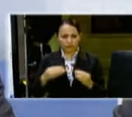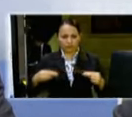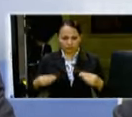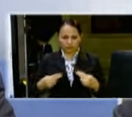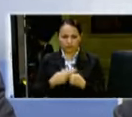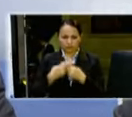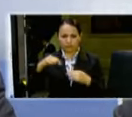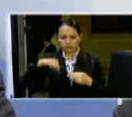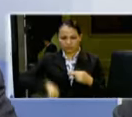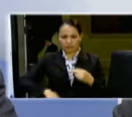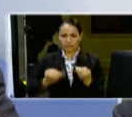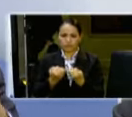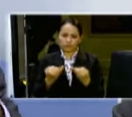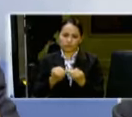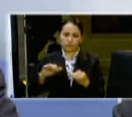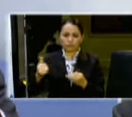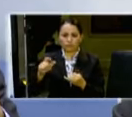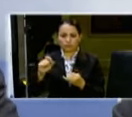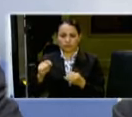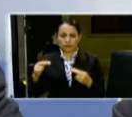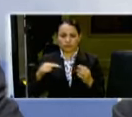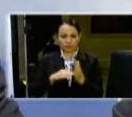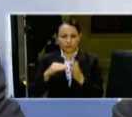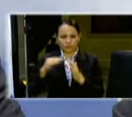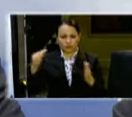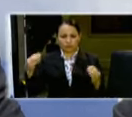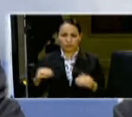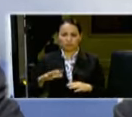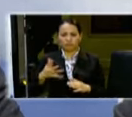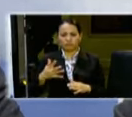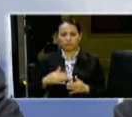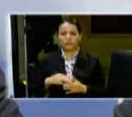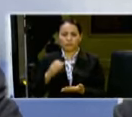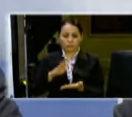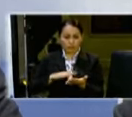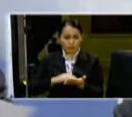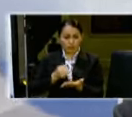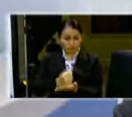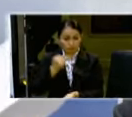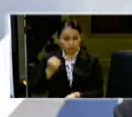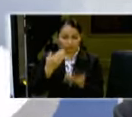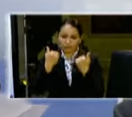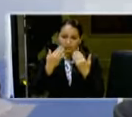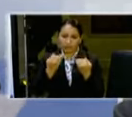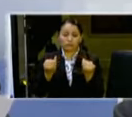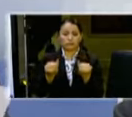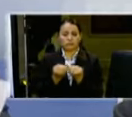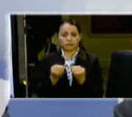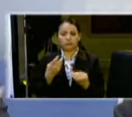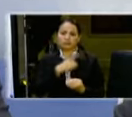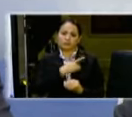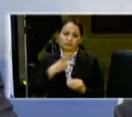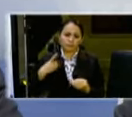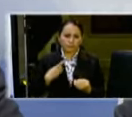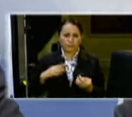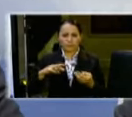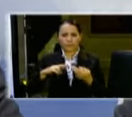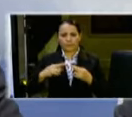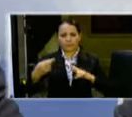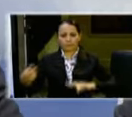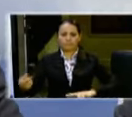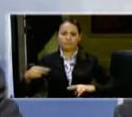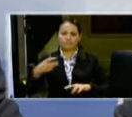de manera irregular. Tenemos, por lo tanto, que invertir en política exterior si queremos